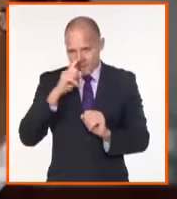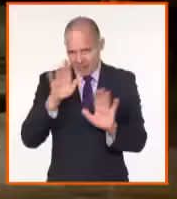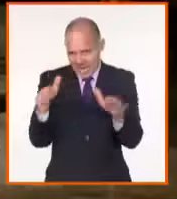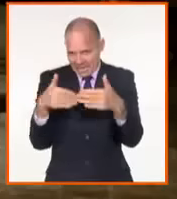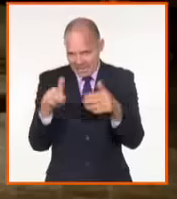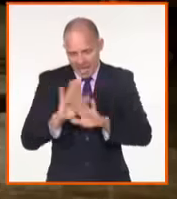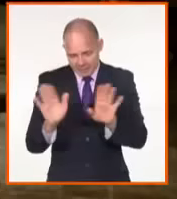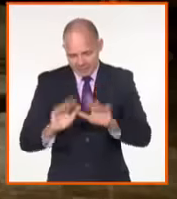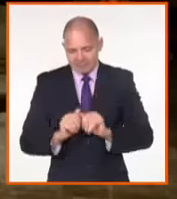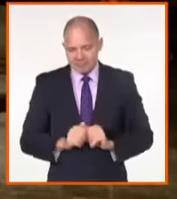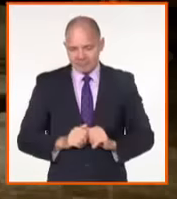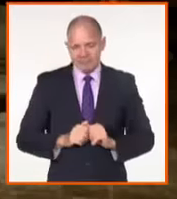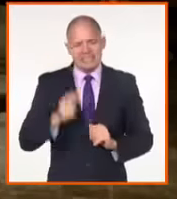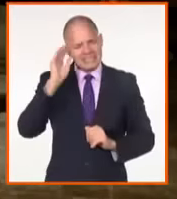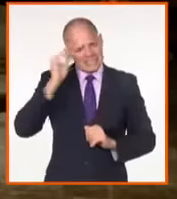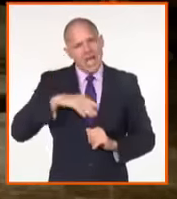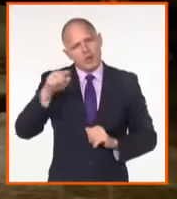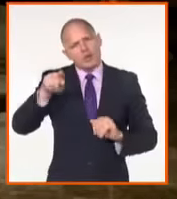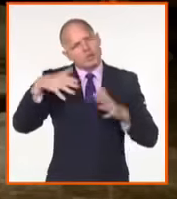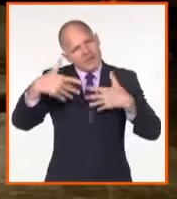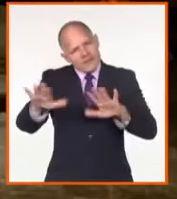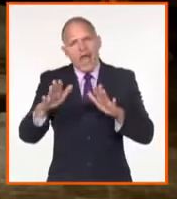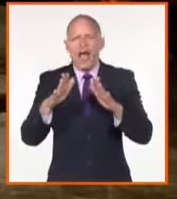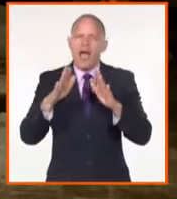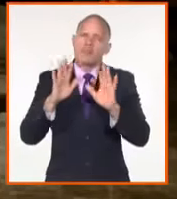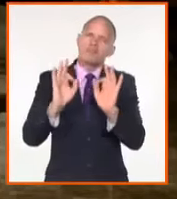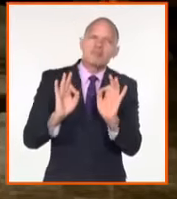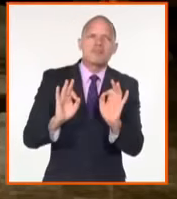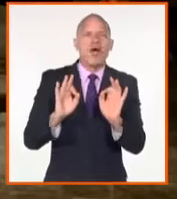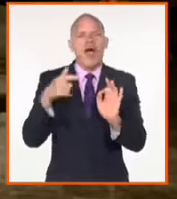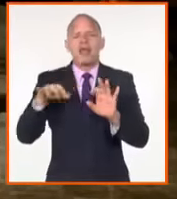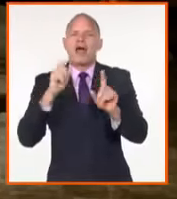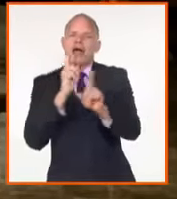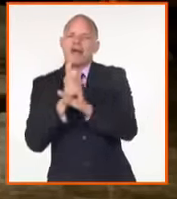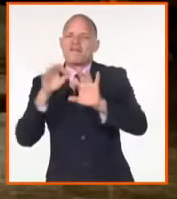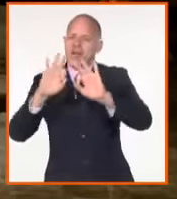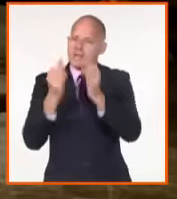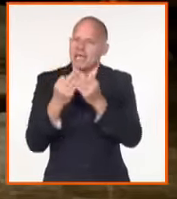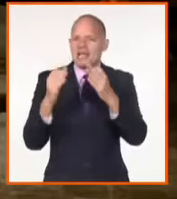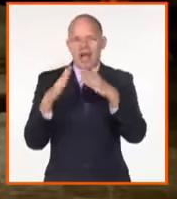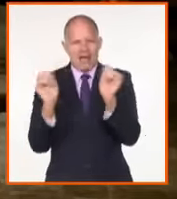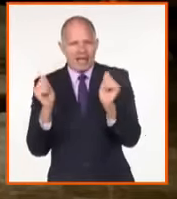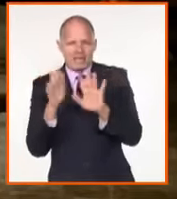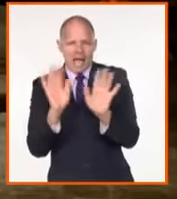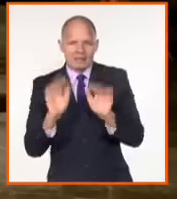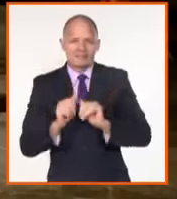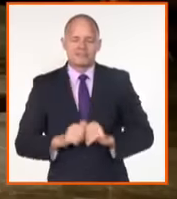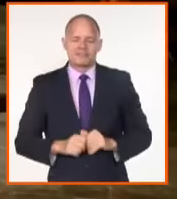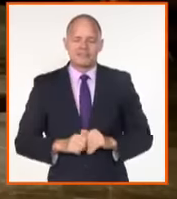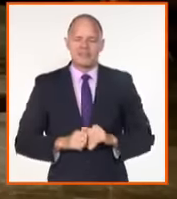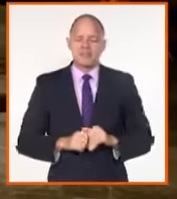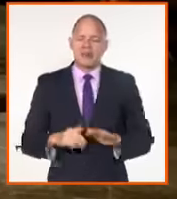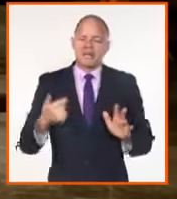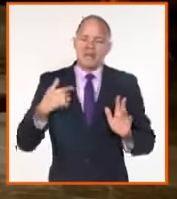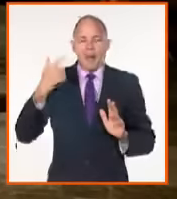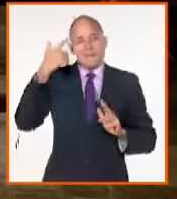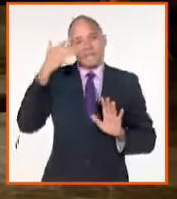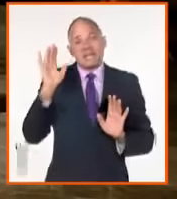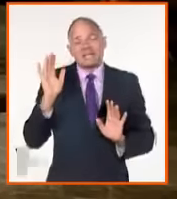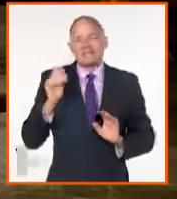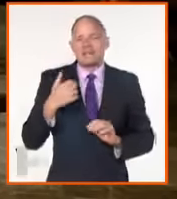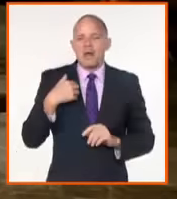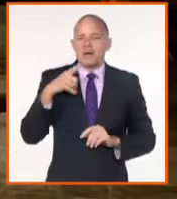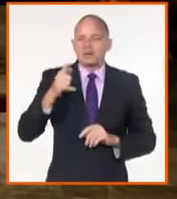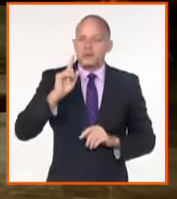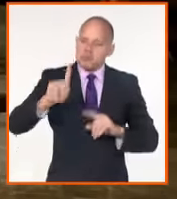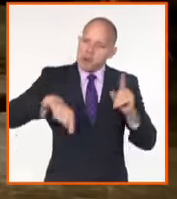pero vuelvo sobre el tema de la comunicación. Habrá que esperar otra entrevista que usted nos pueda dar, que le pueda dar el equipo de comunicación